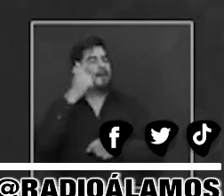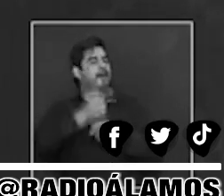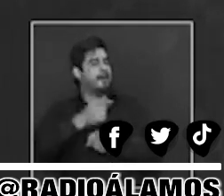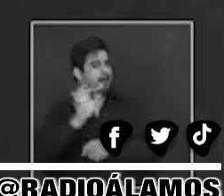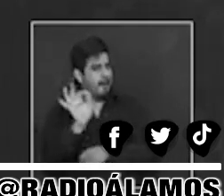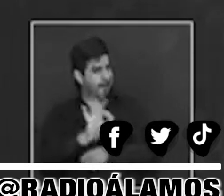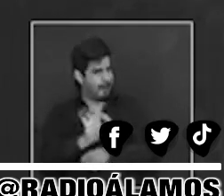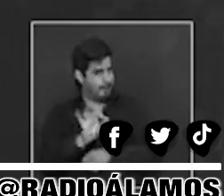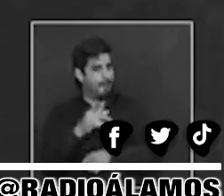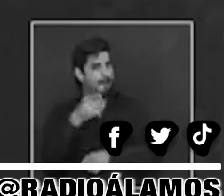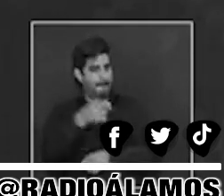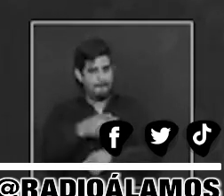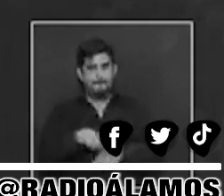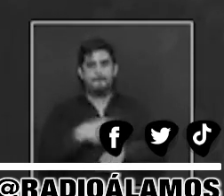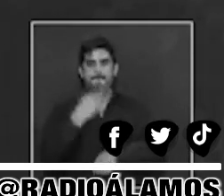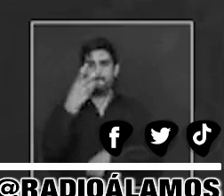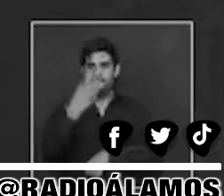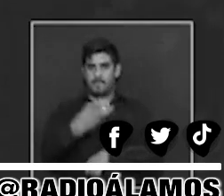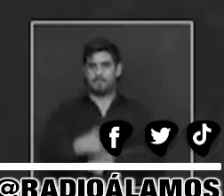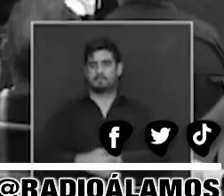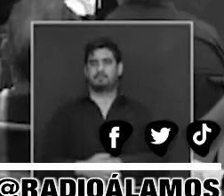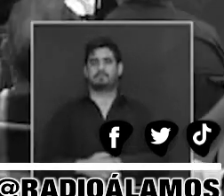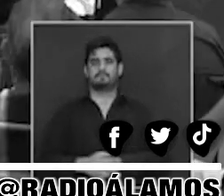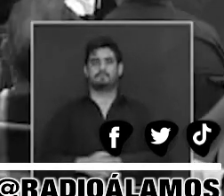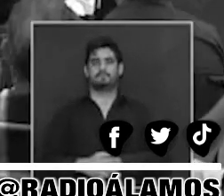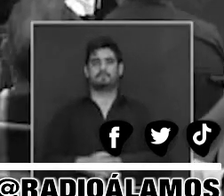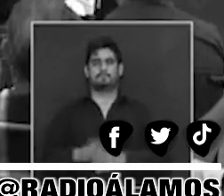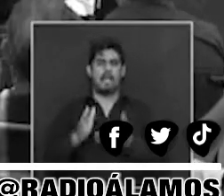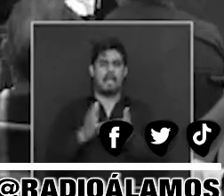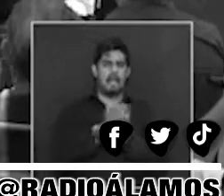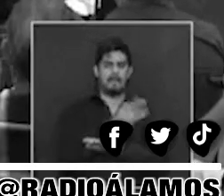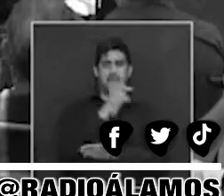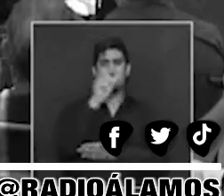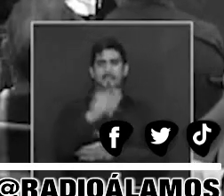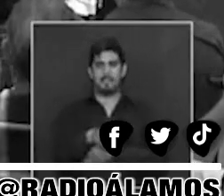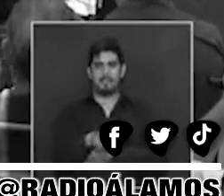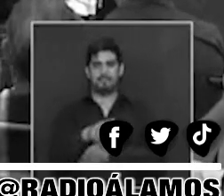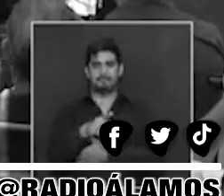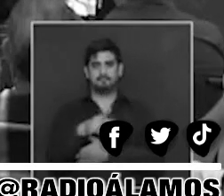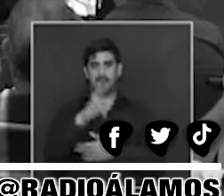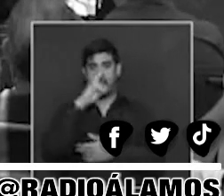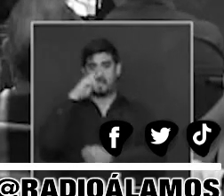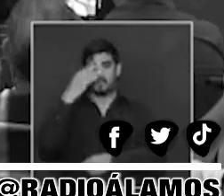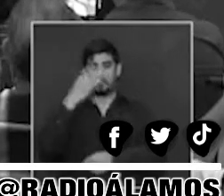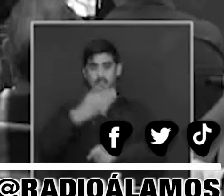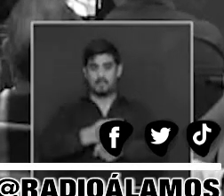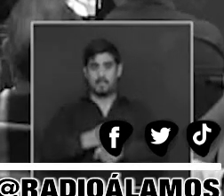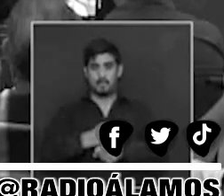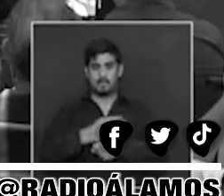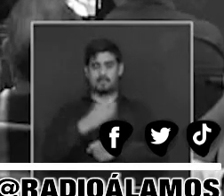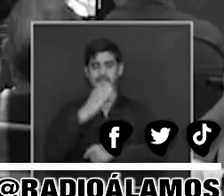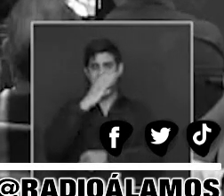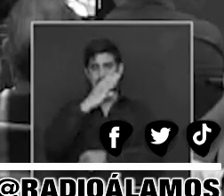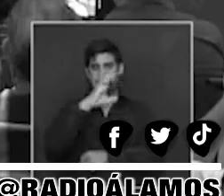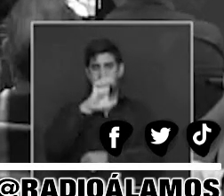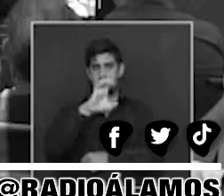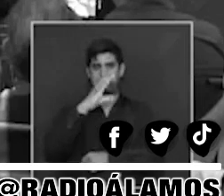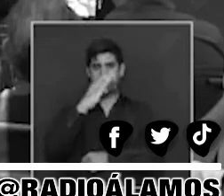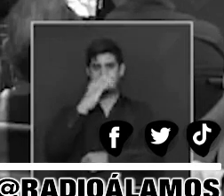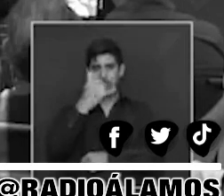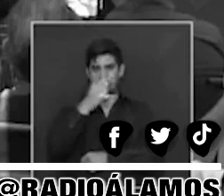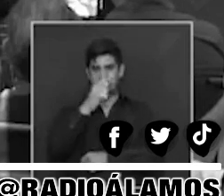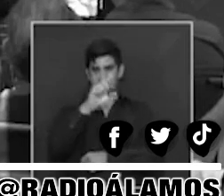no suspendidos. Desde la semana pasada, los servidores públicos, bueno, se ha instruido su cese, y esto incluyendo al